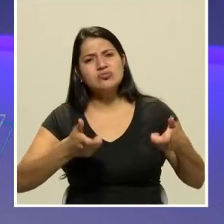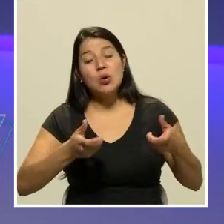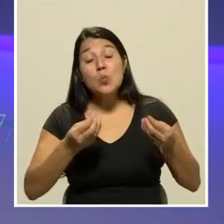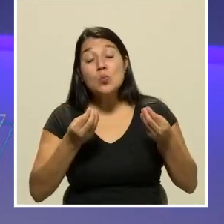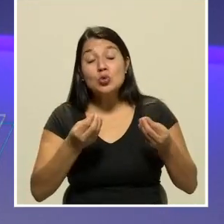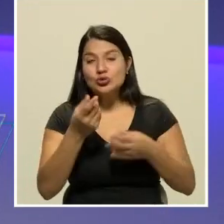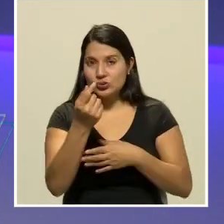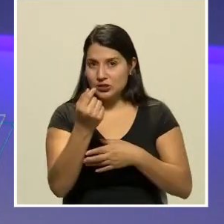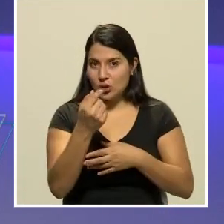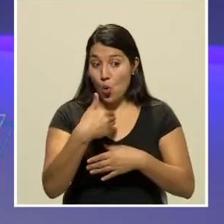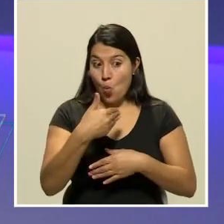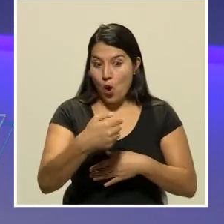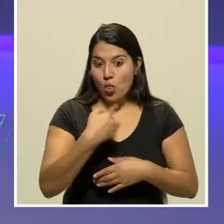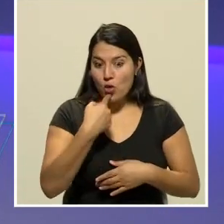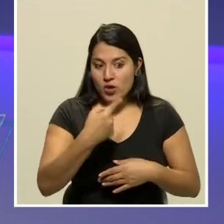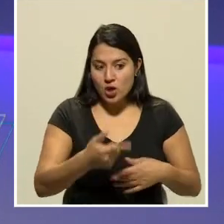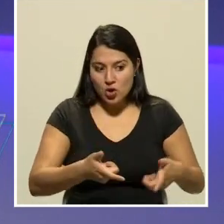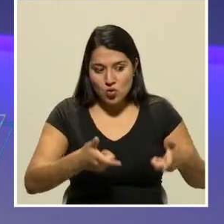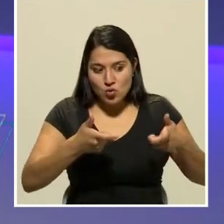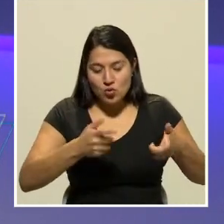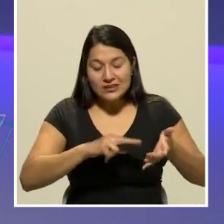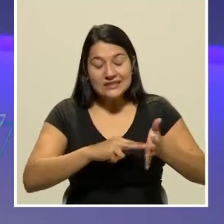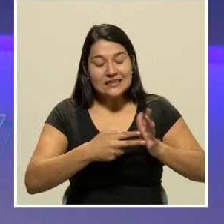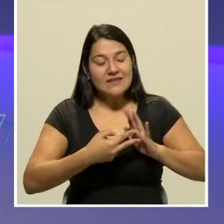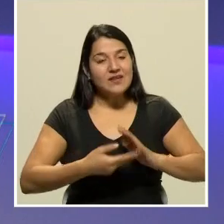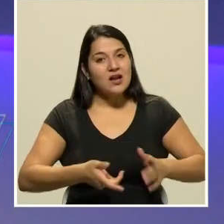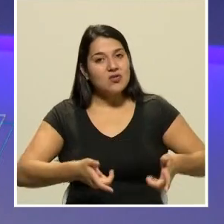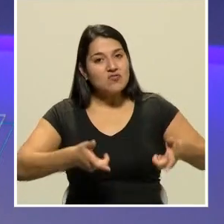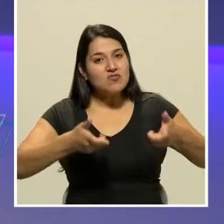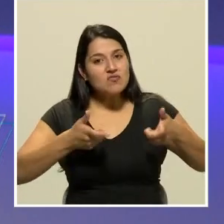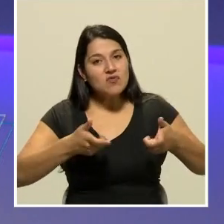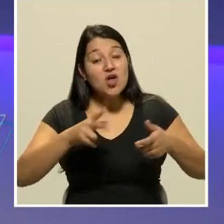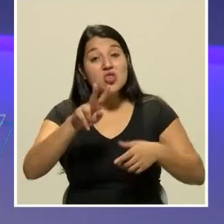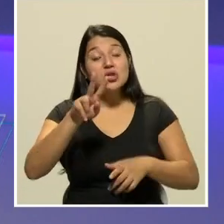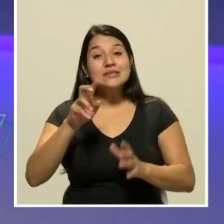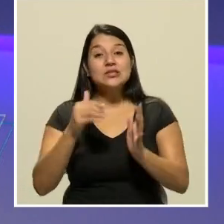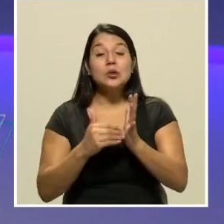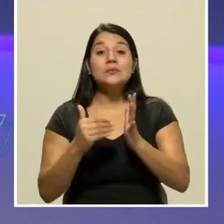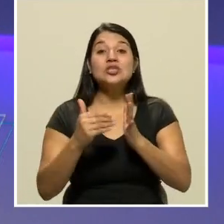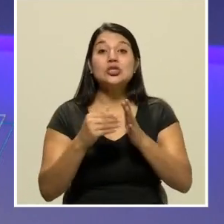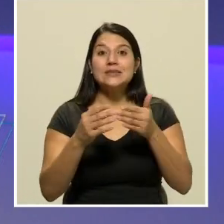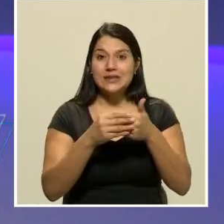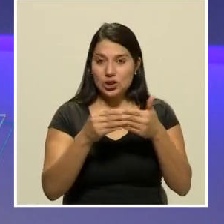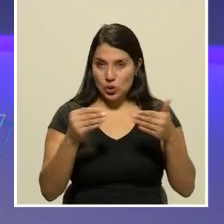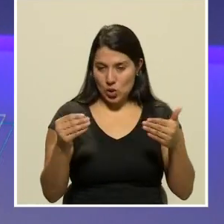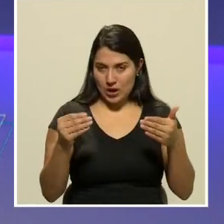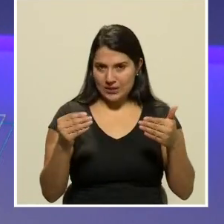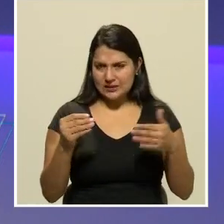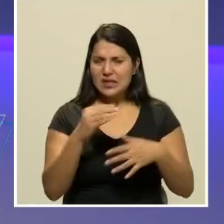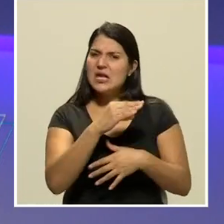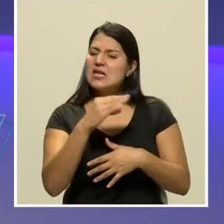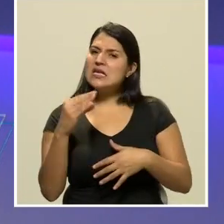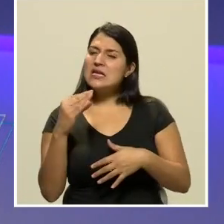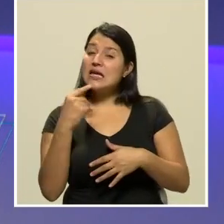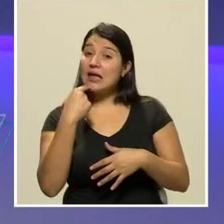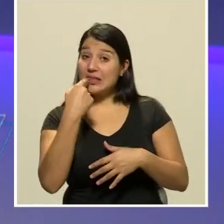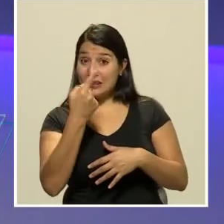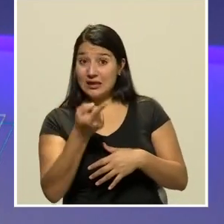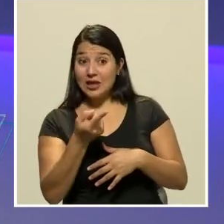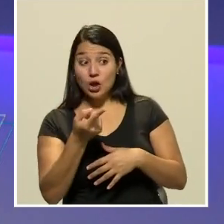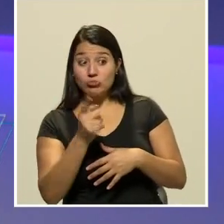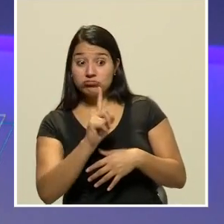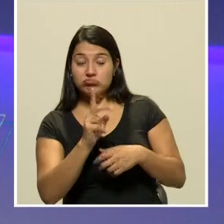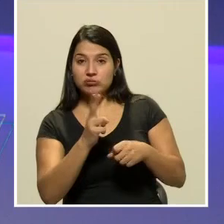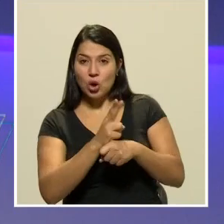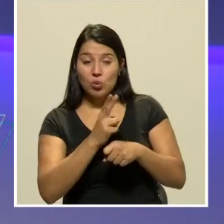de enorme, es enorme. Estamos hablando más de 200 millones de dólares. Y que están sin